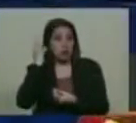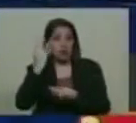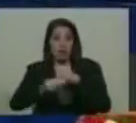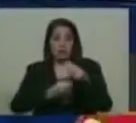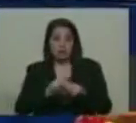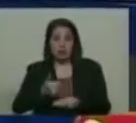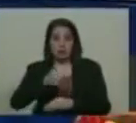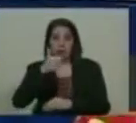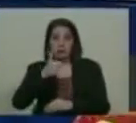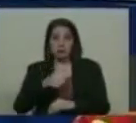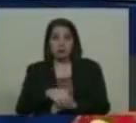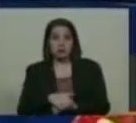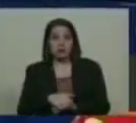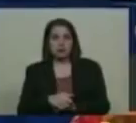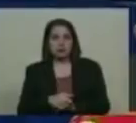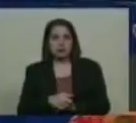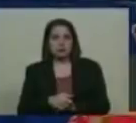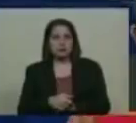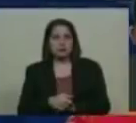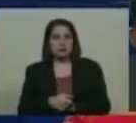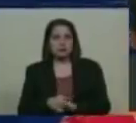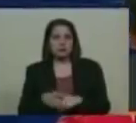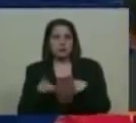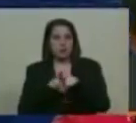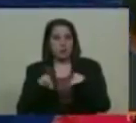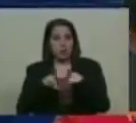más y enfrentar los problemas,